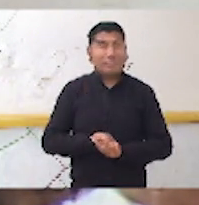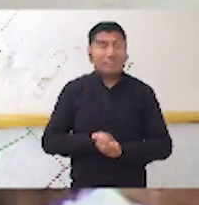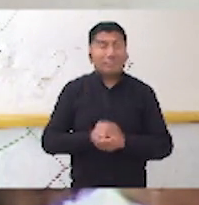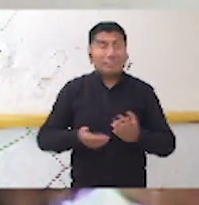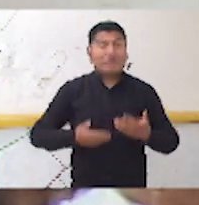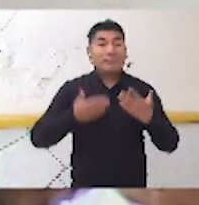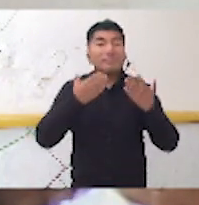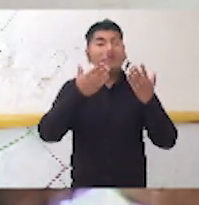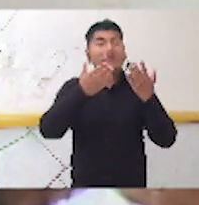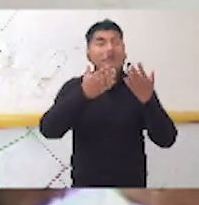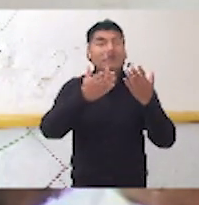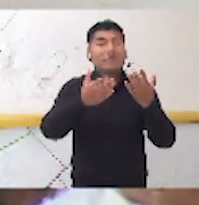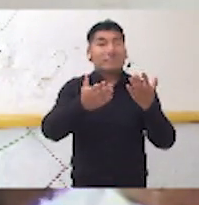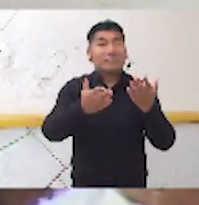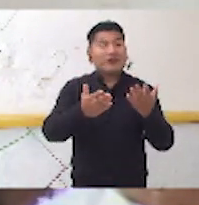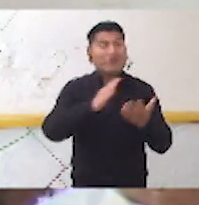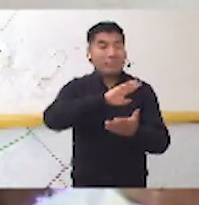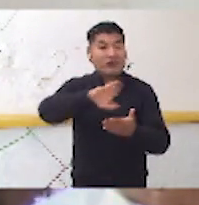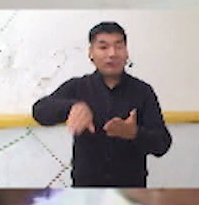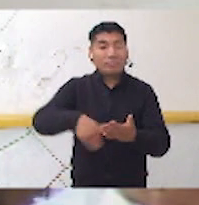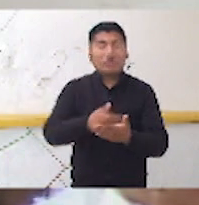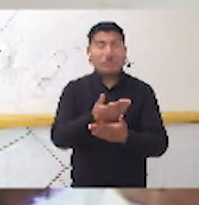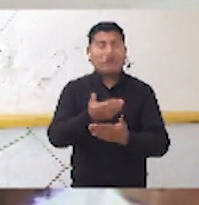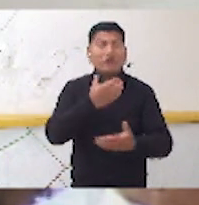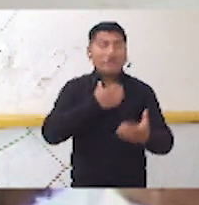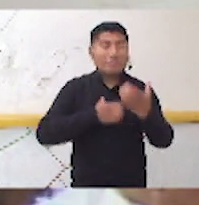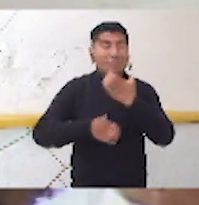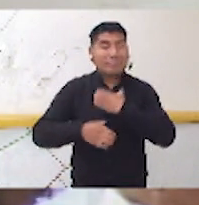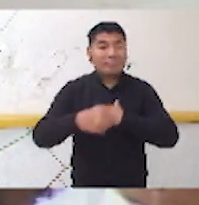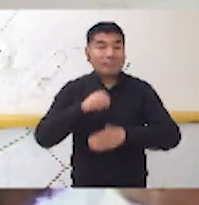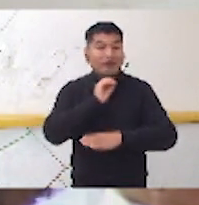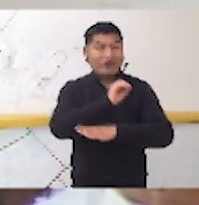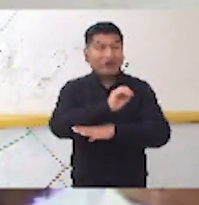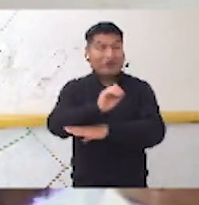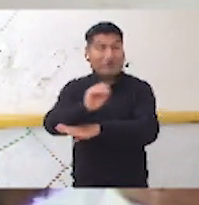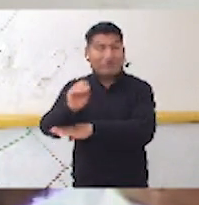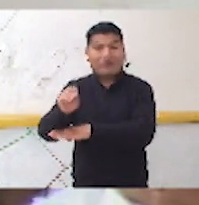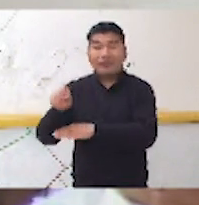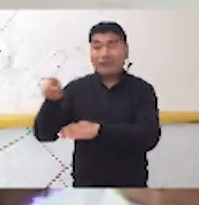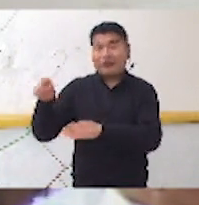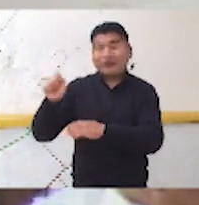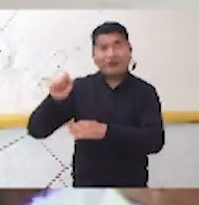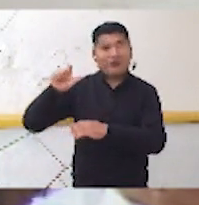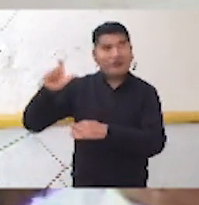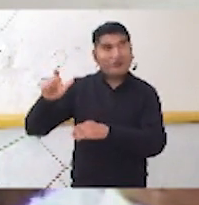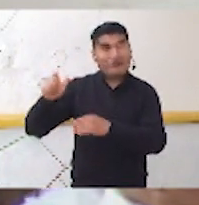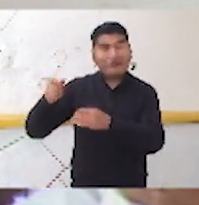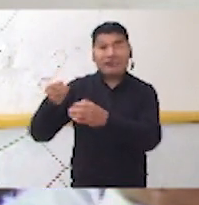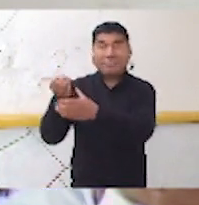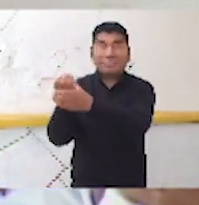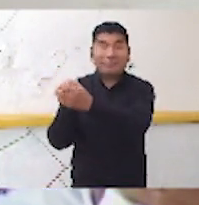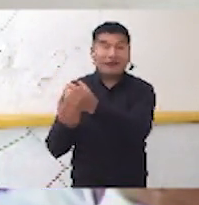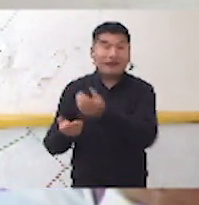Sacia a todos los hambrientos y a ricos deja